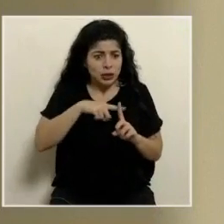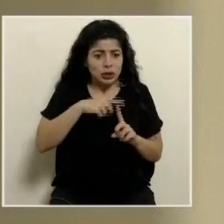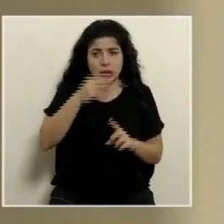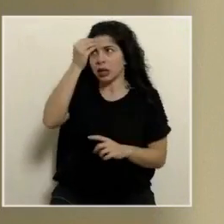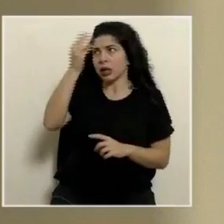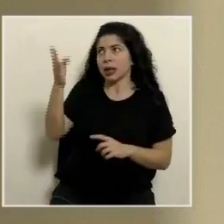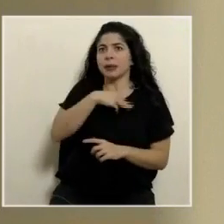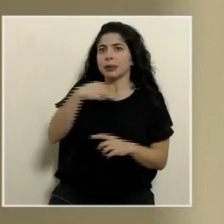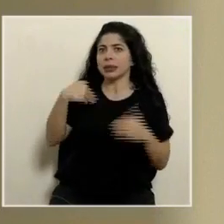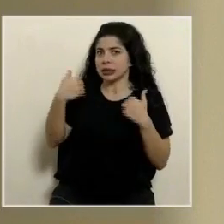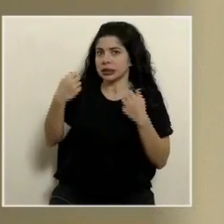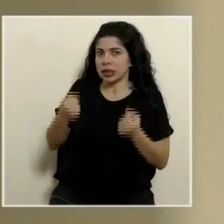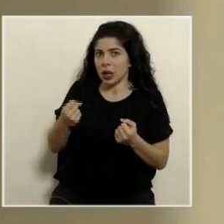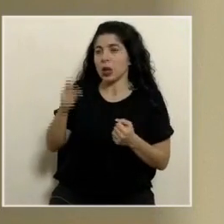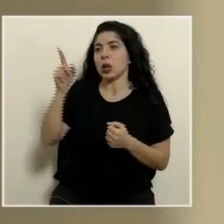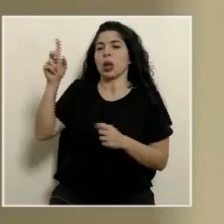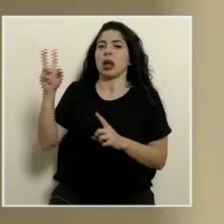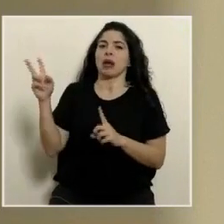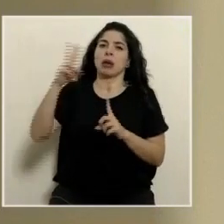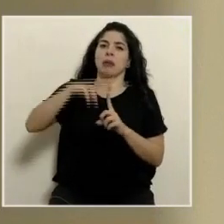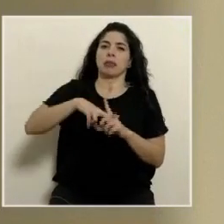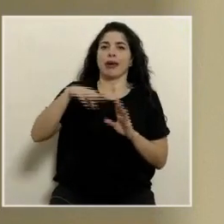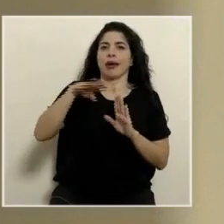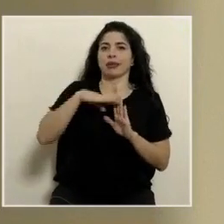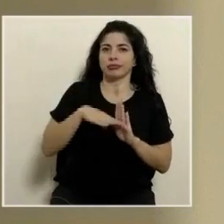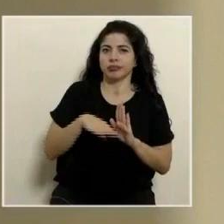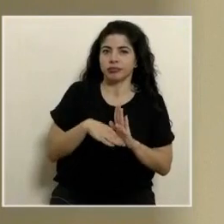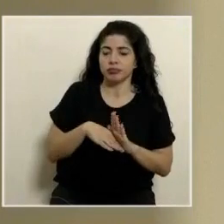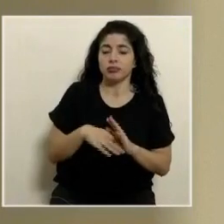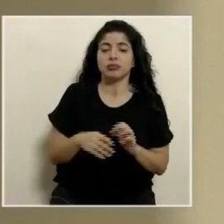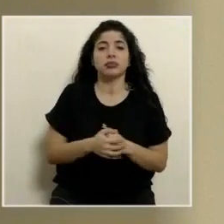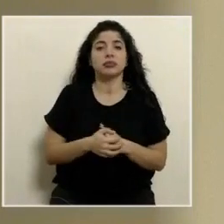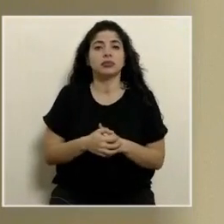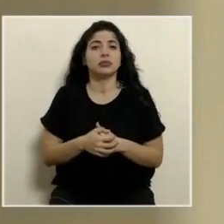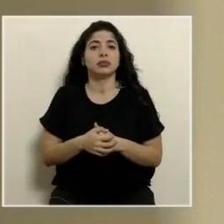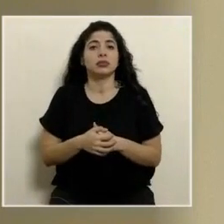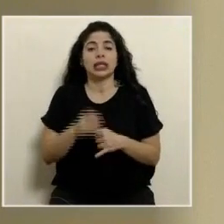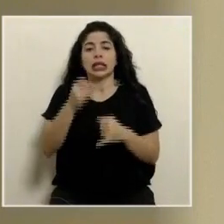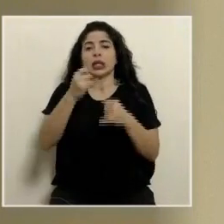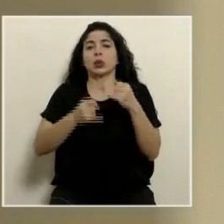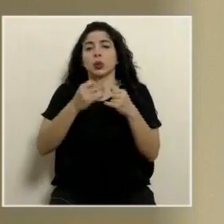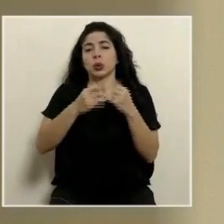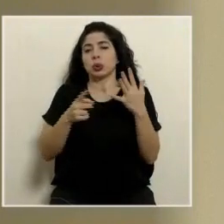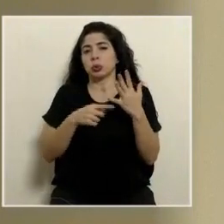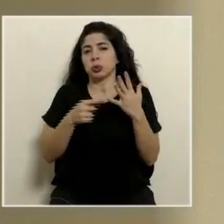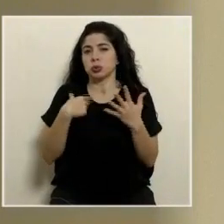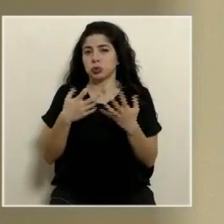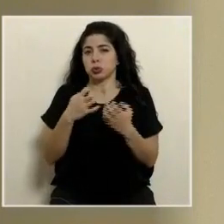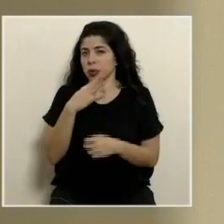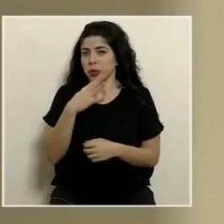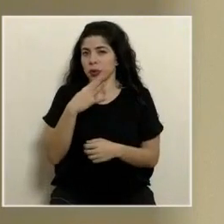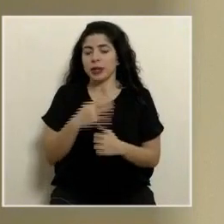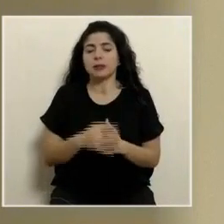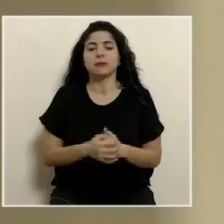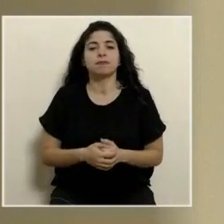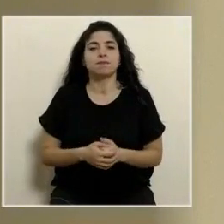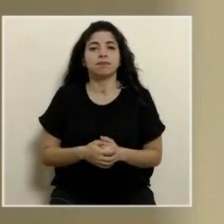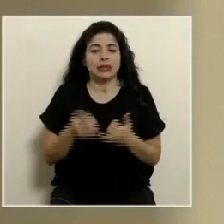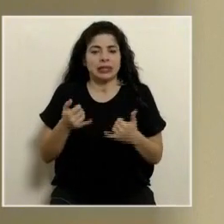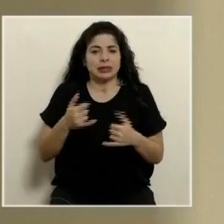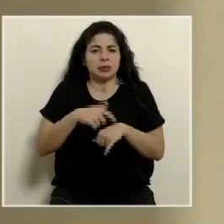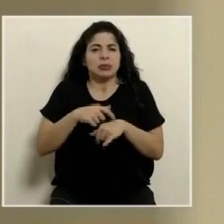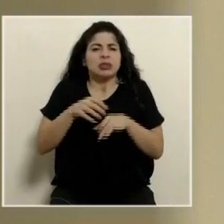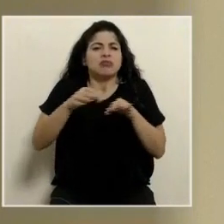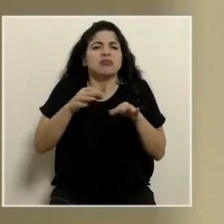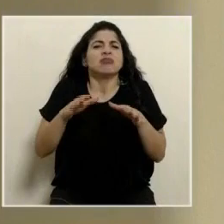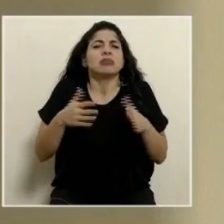Salud y se tomarán las medidas correspondientes. Y el último punto que quería tocar en este momento es